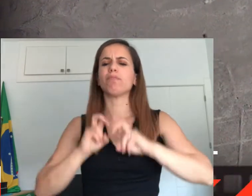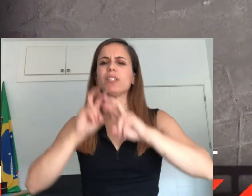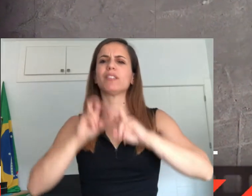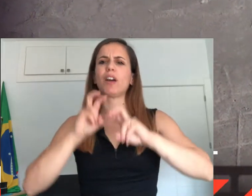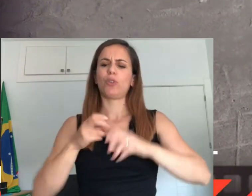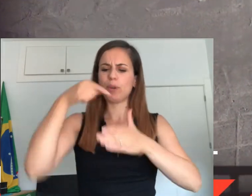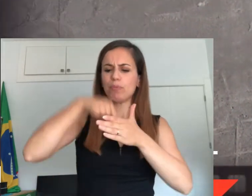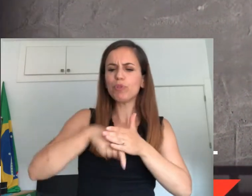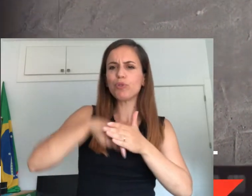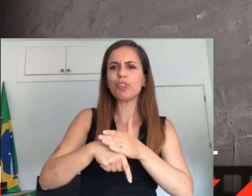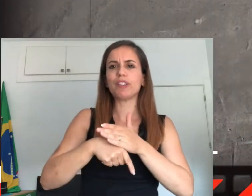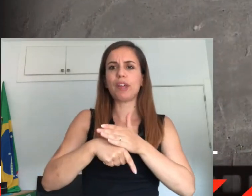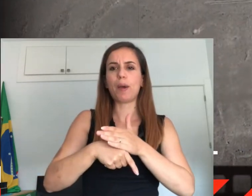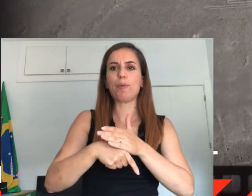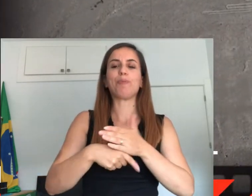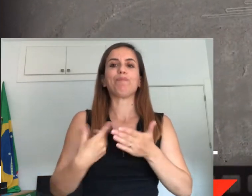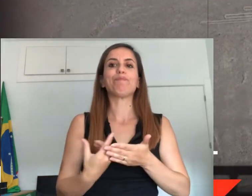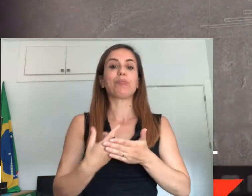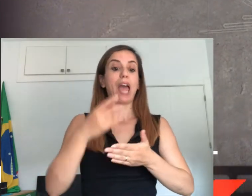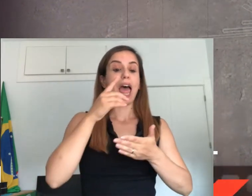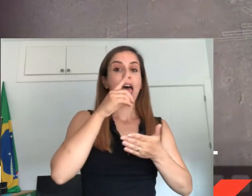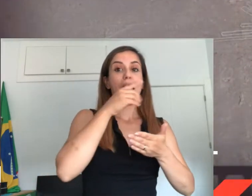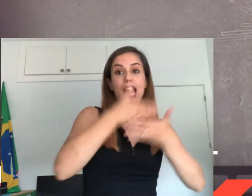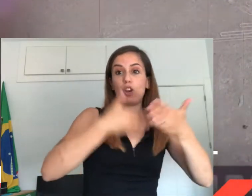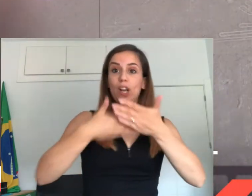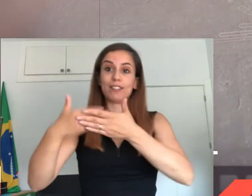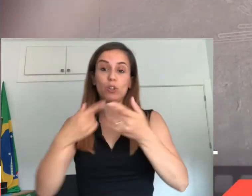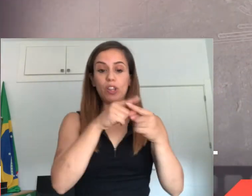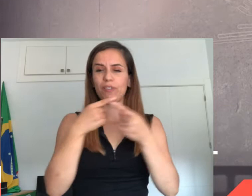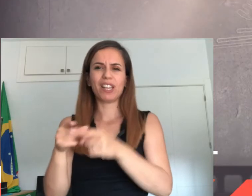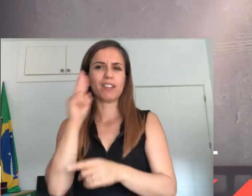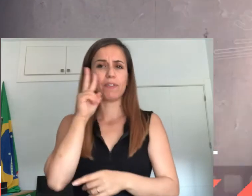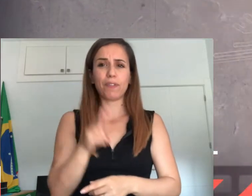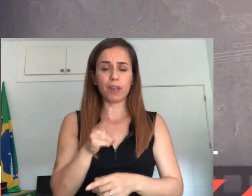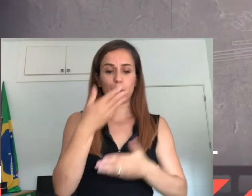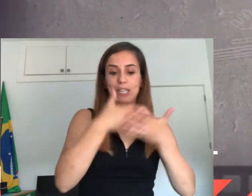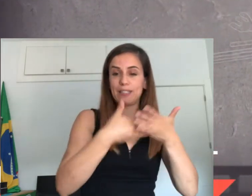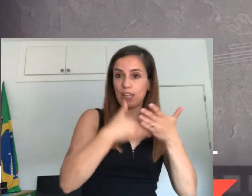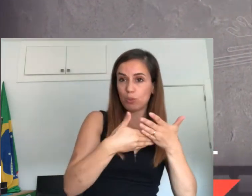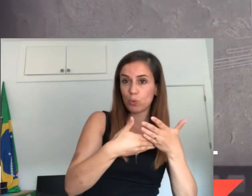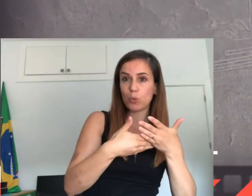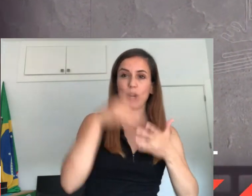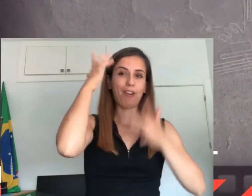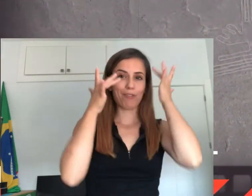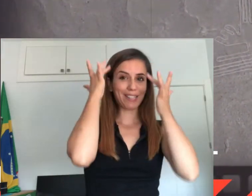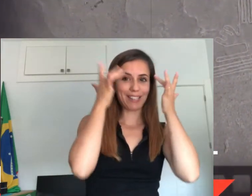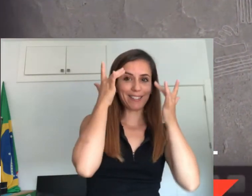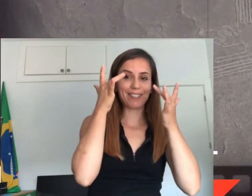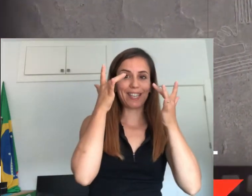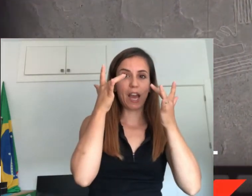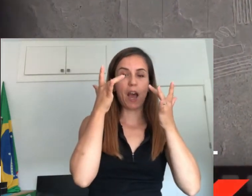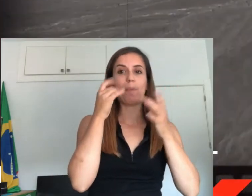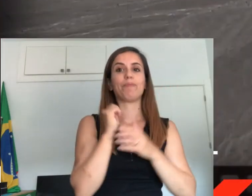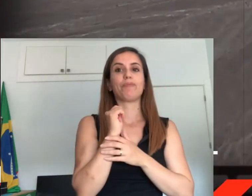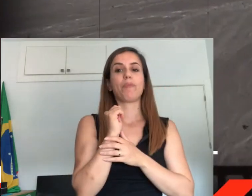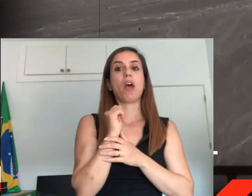cuestión. En la literatura, nunca mejor dicho, se puede distinguir literatura propiamente dicho en forma de fantasía o